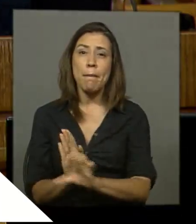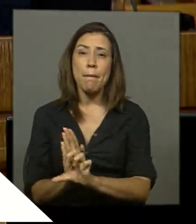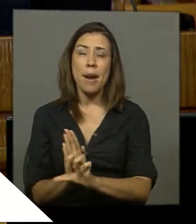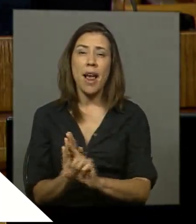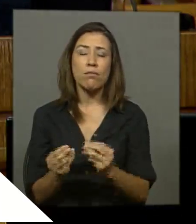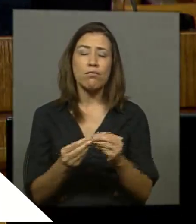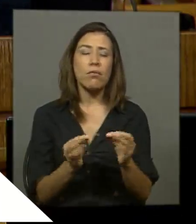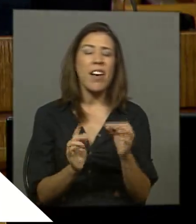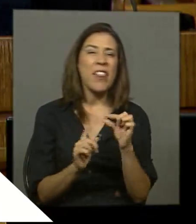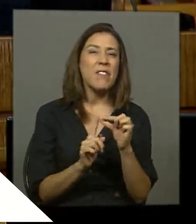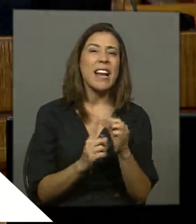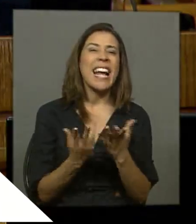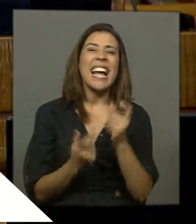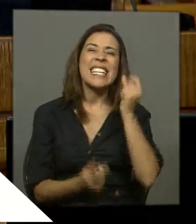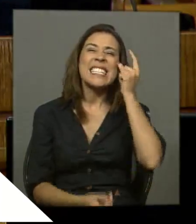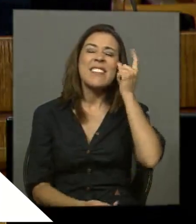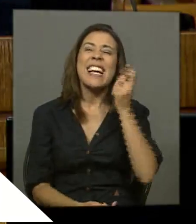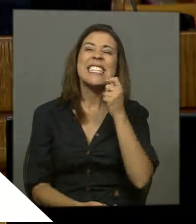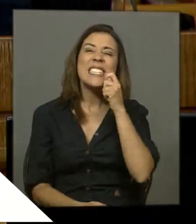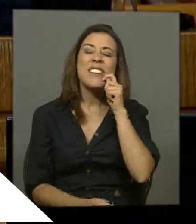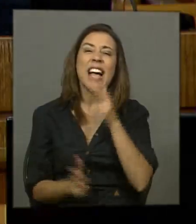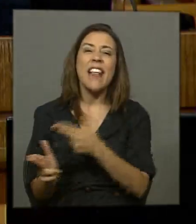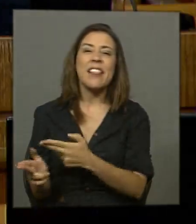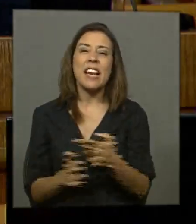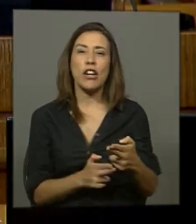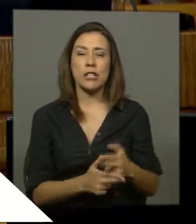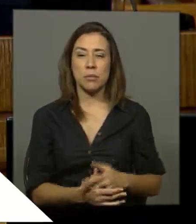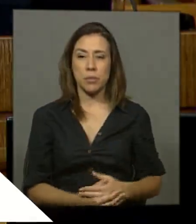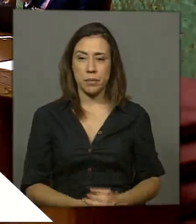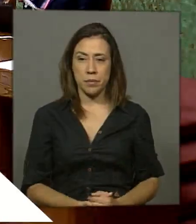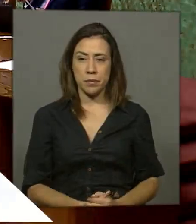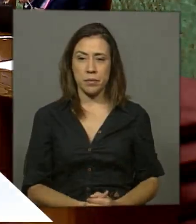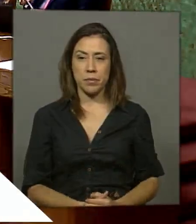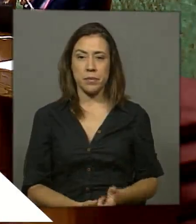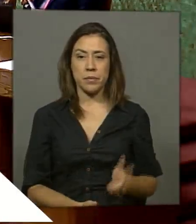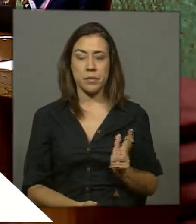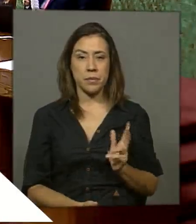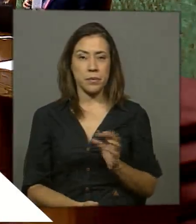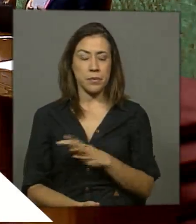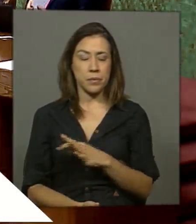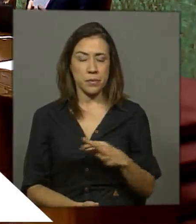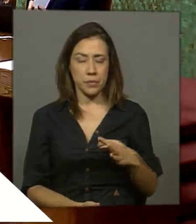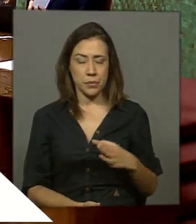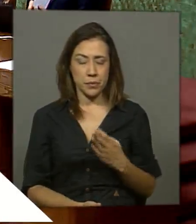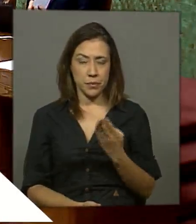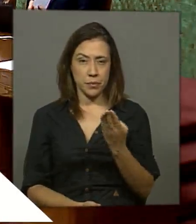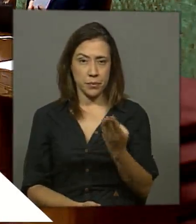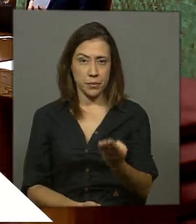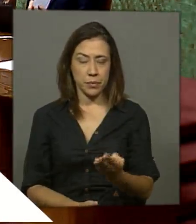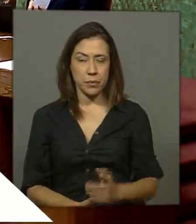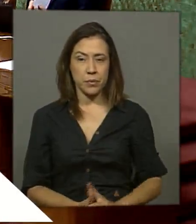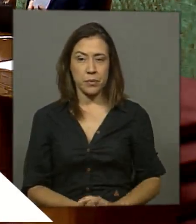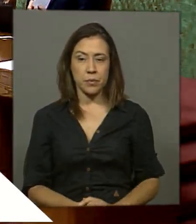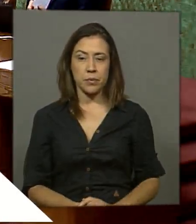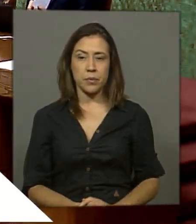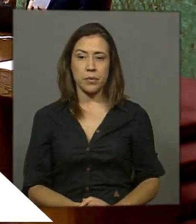Define que se entiende por terrorismo señor ministro